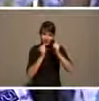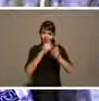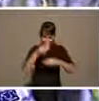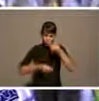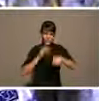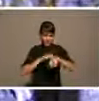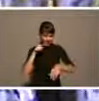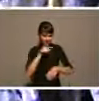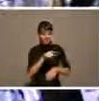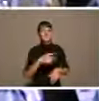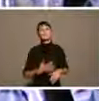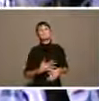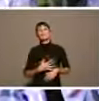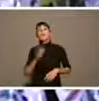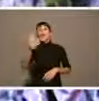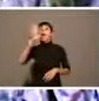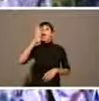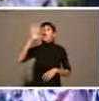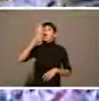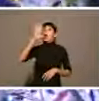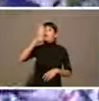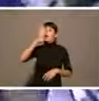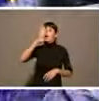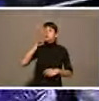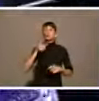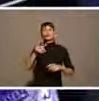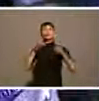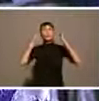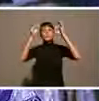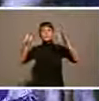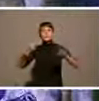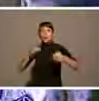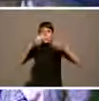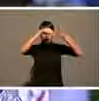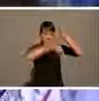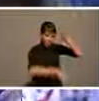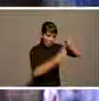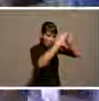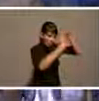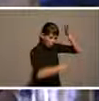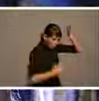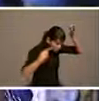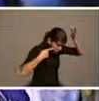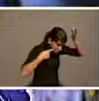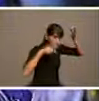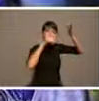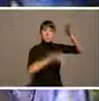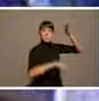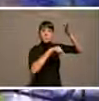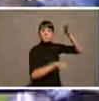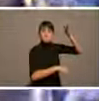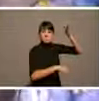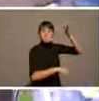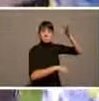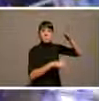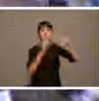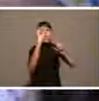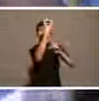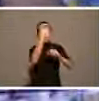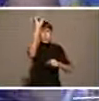¡Ay, Acuario! Siempre estás ahí abajo, Acuario. El símbolo de Venus y el